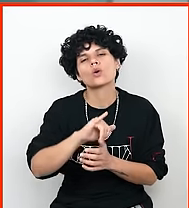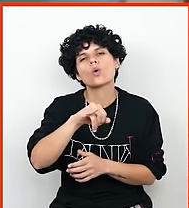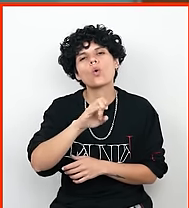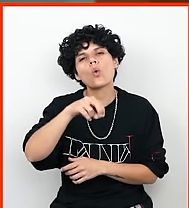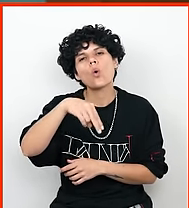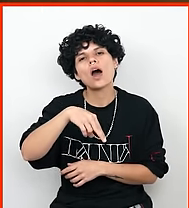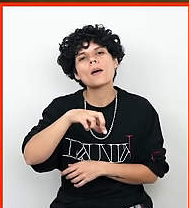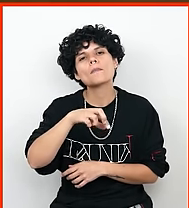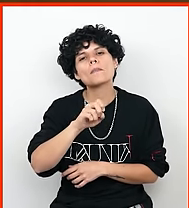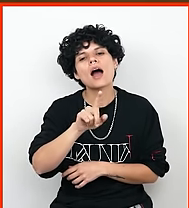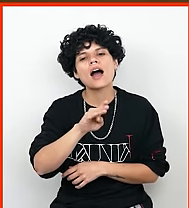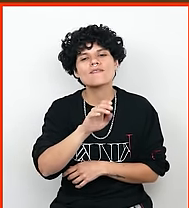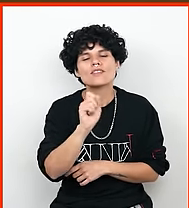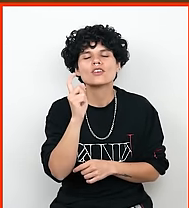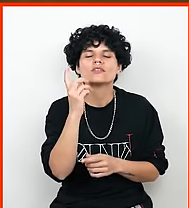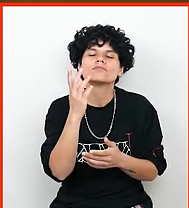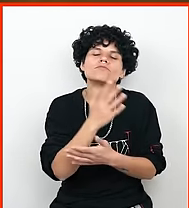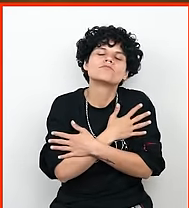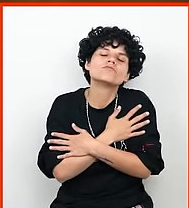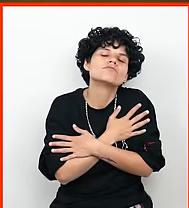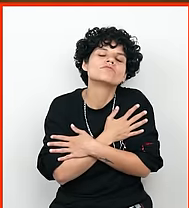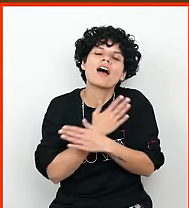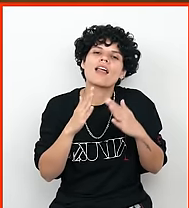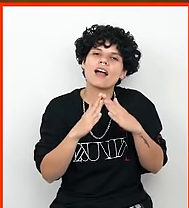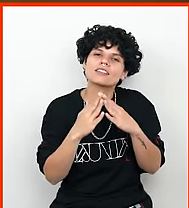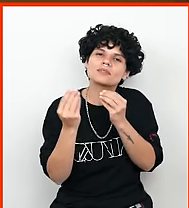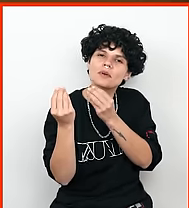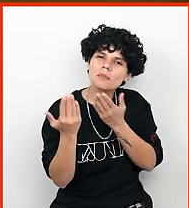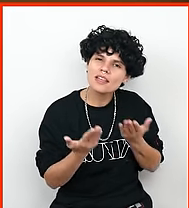Juan Pablo, padre, bienvenido a la casita, güey.